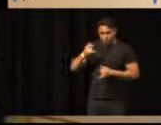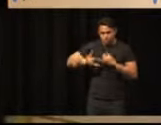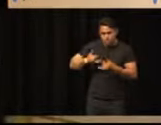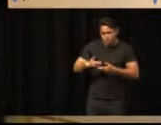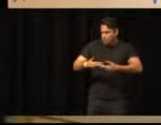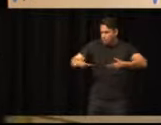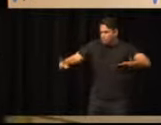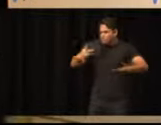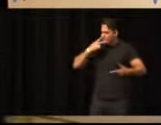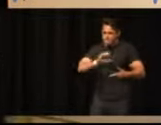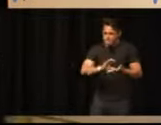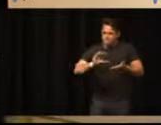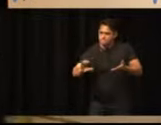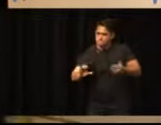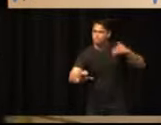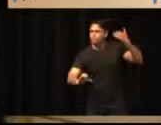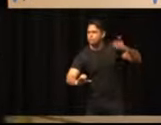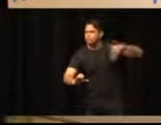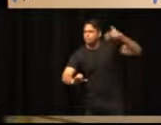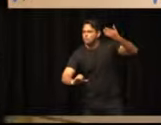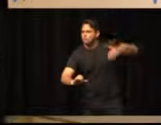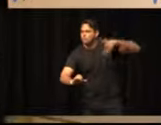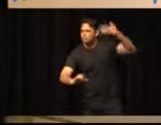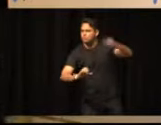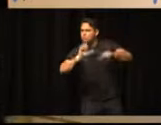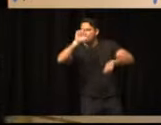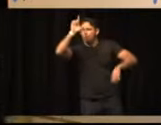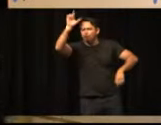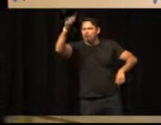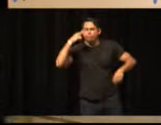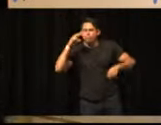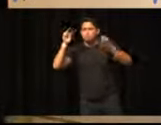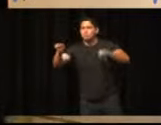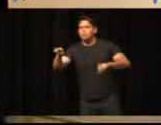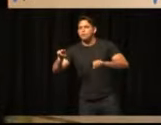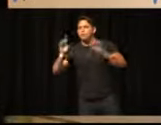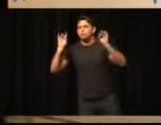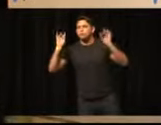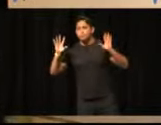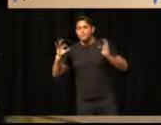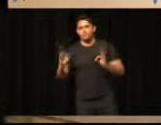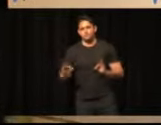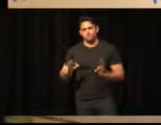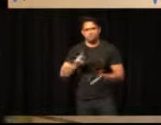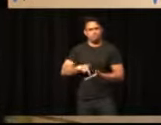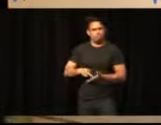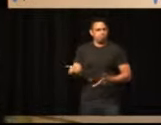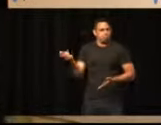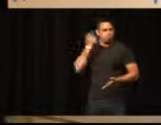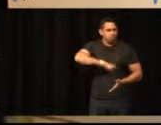participación y de diversiones de largo plazo y tiene visibilidad a largo plazo, y que lo logramos